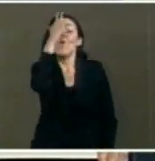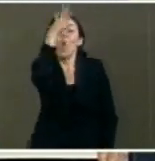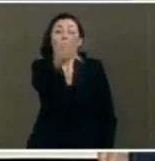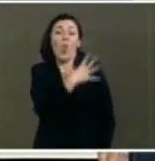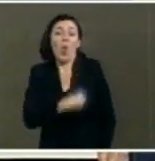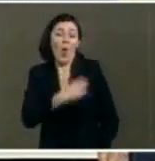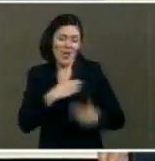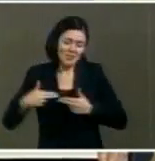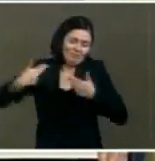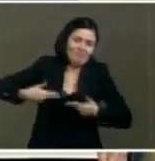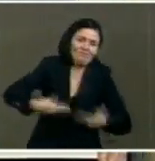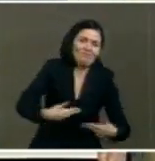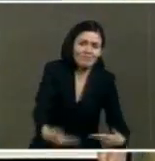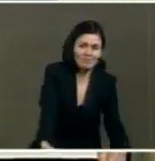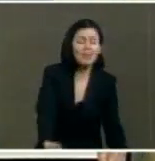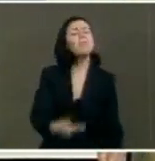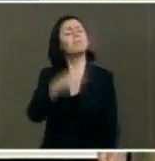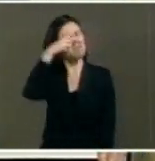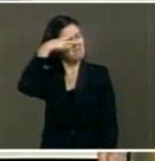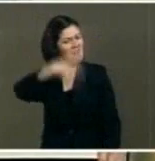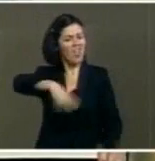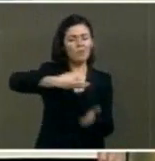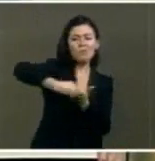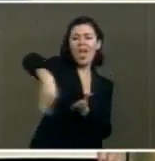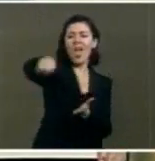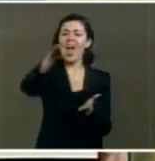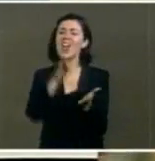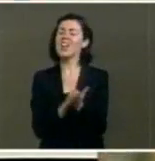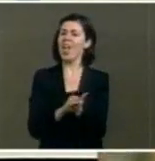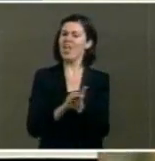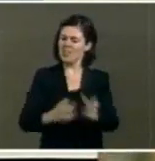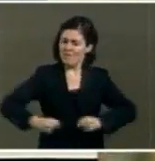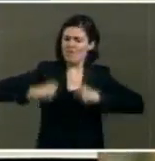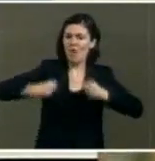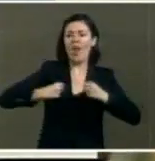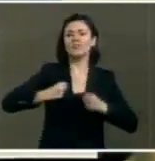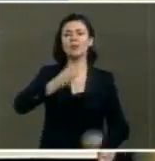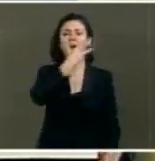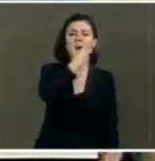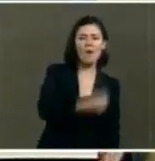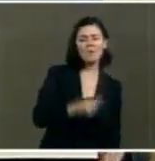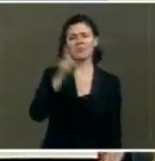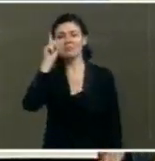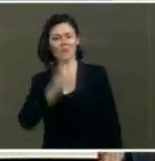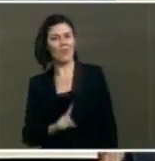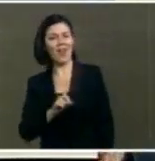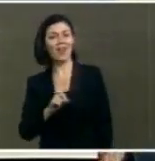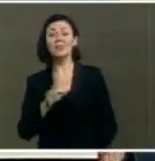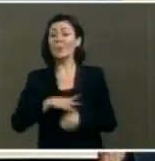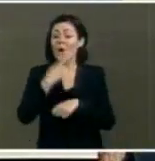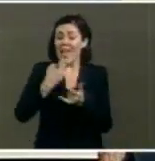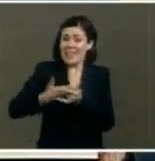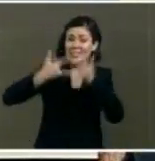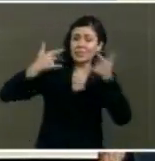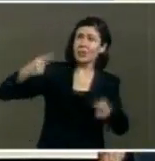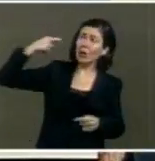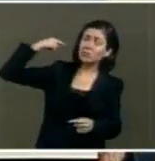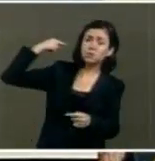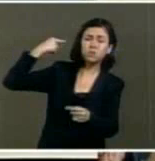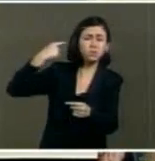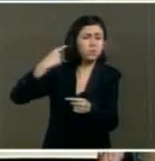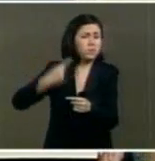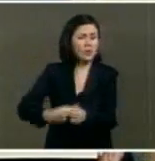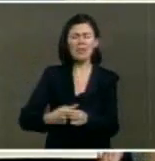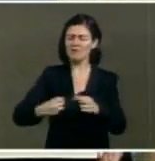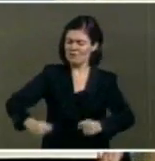por la fuerza y la valentía de sus mujeres y hombres, con la fuerza de nuestra historia, con la determinación